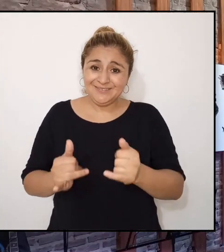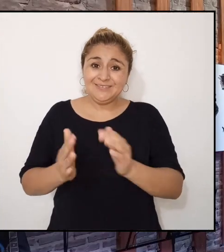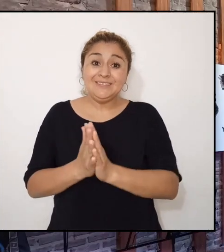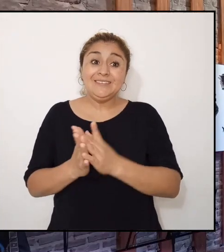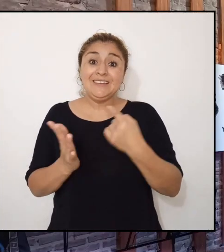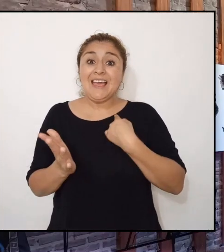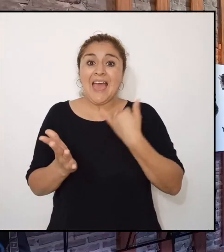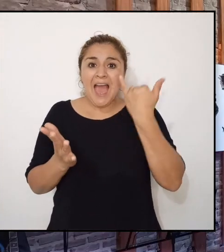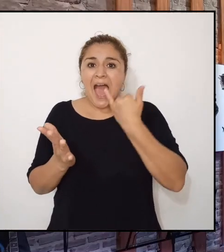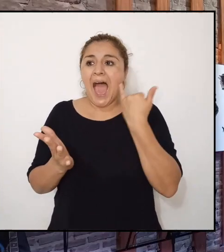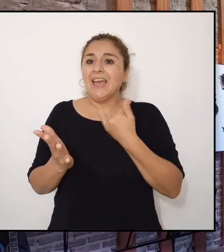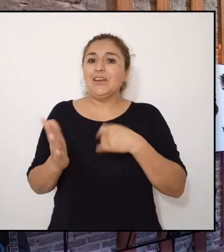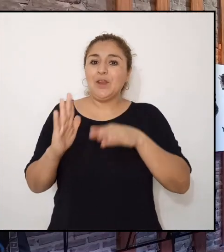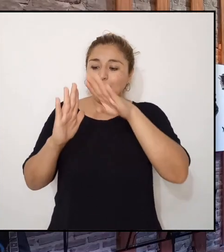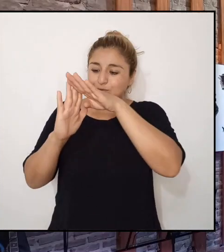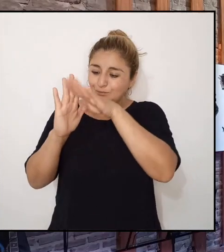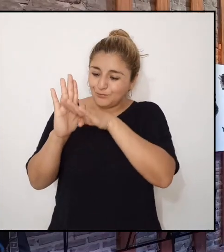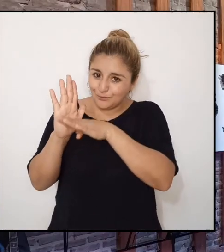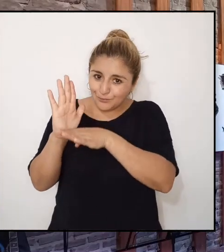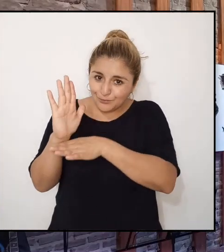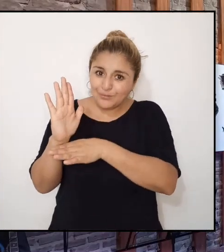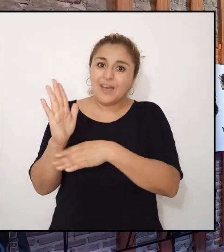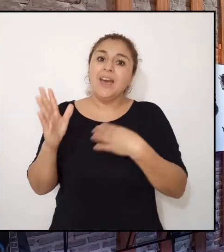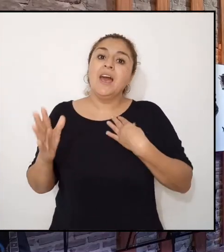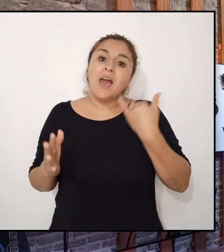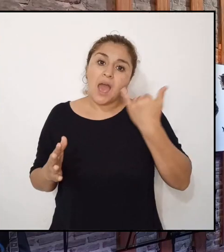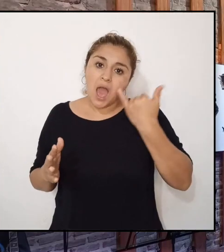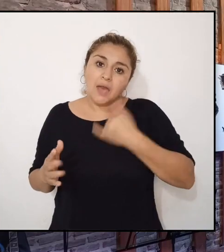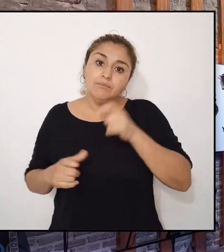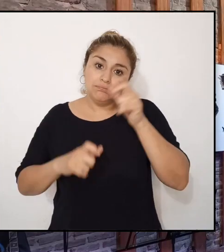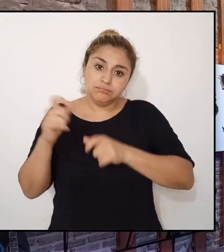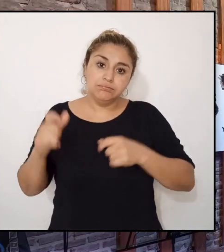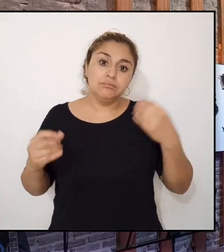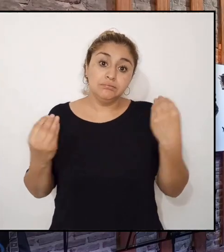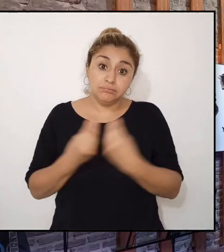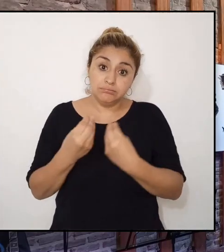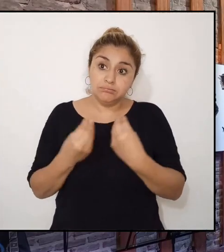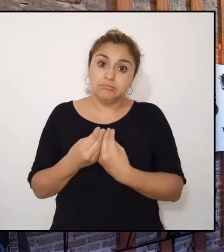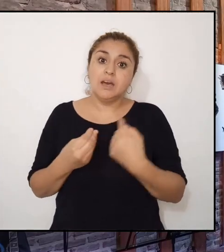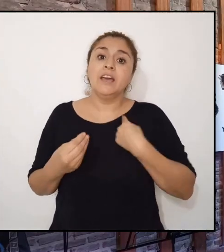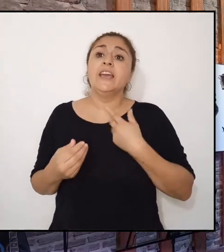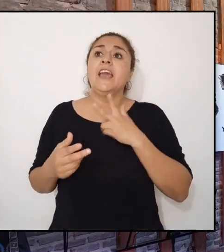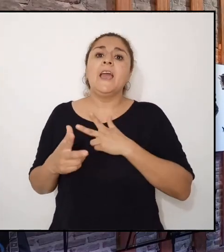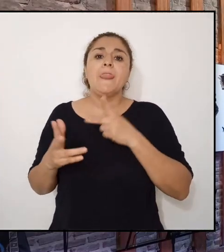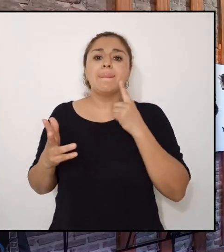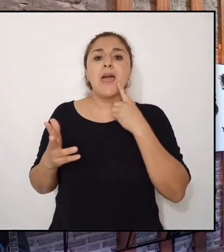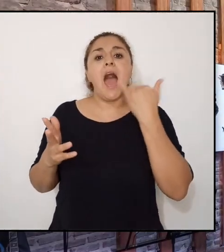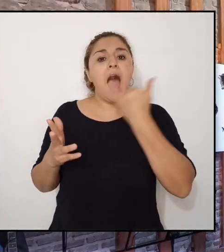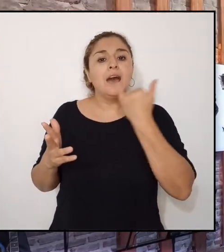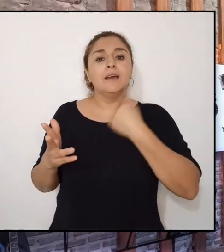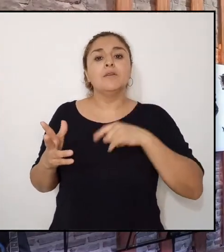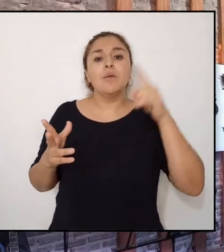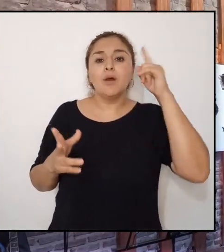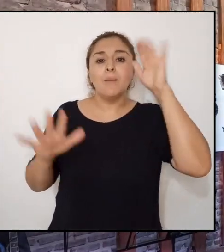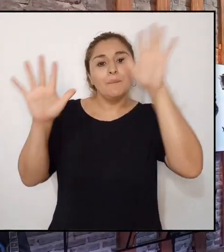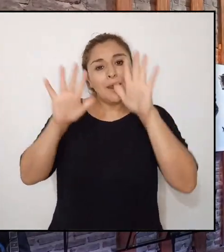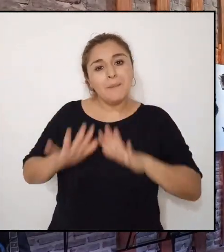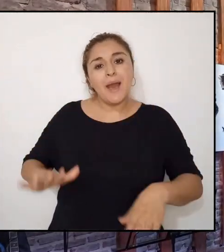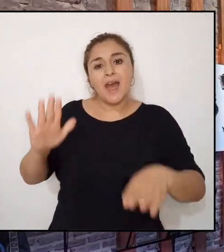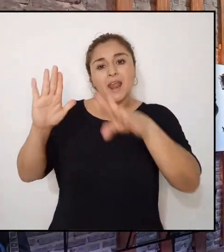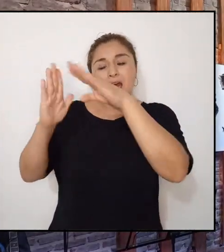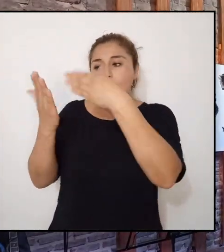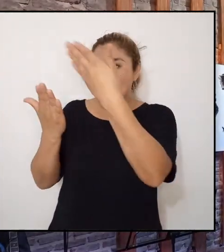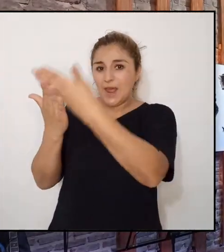supermercado. Señor, necesito esto, necesito lo otro, necesito esto y más tarde aquello y también aquello. Por